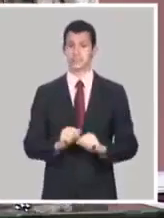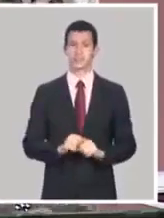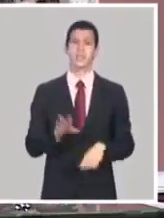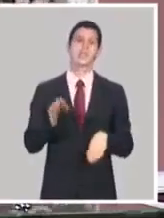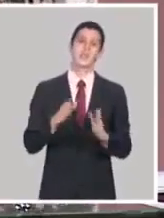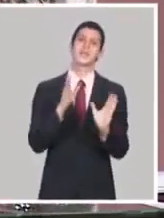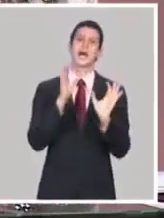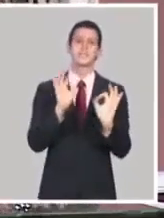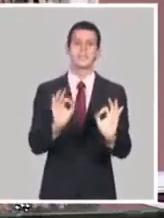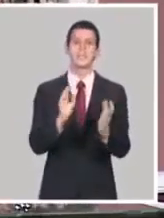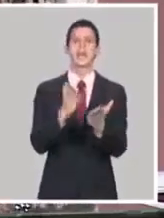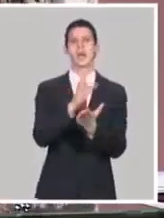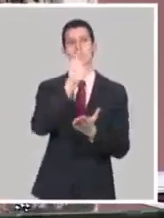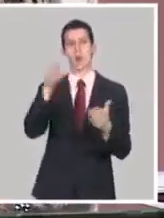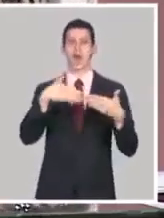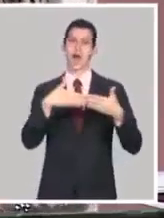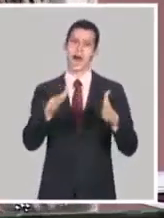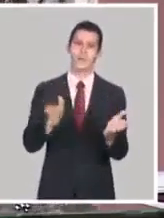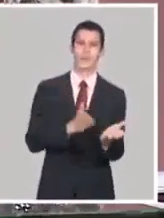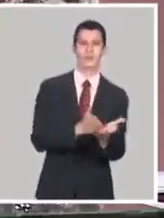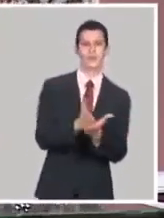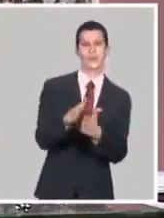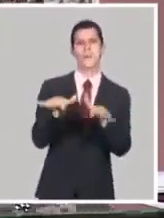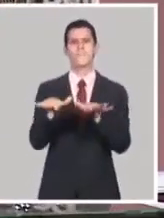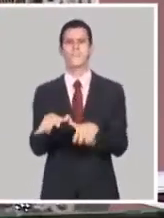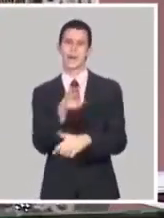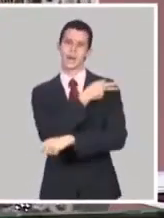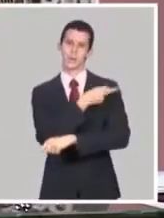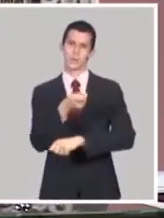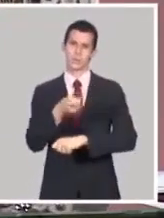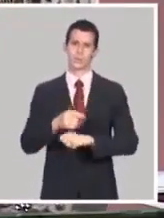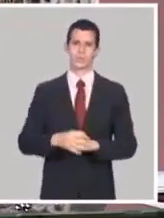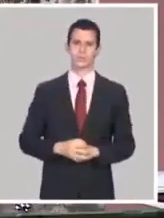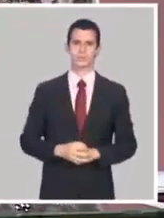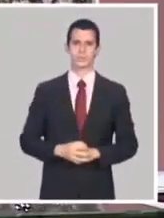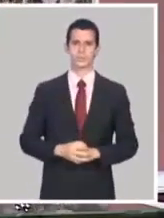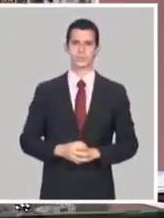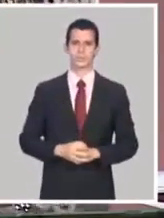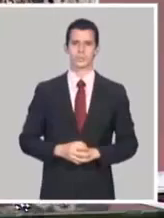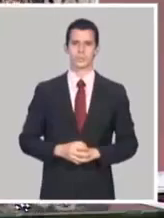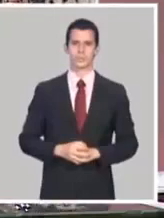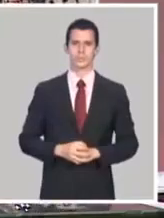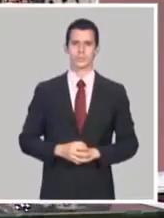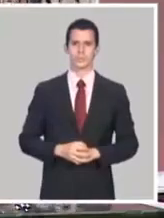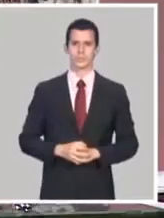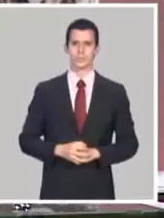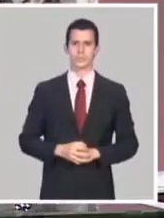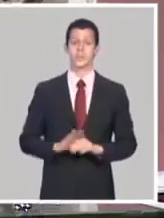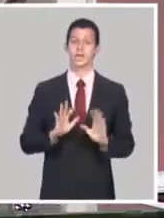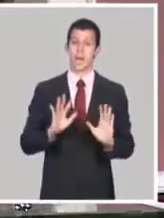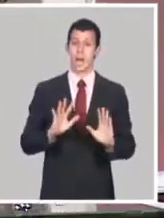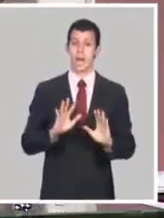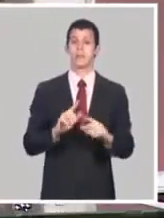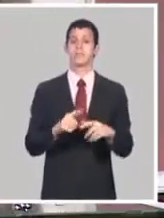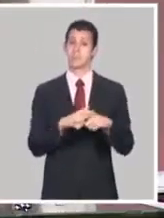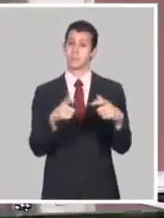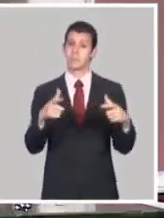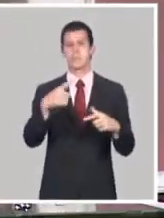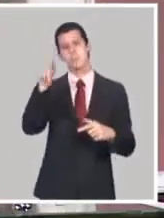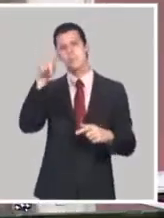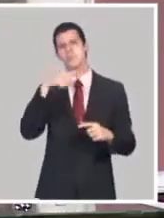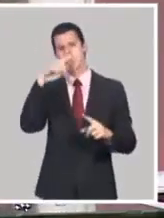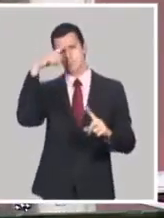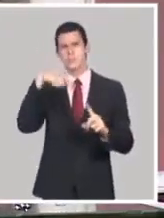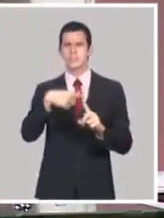resto de los territorios que son la mayoría iniciarán el curso presencial el día 1º de septiembre y lo